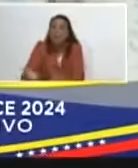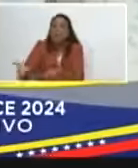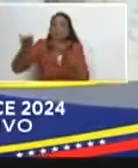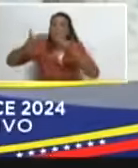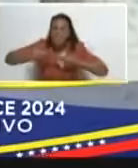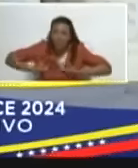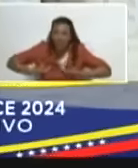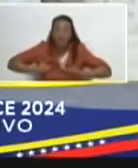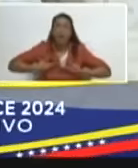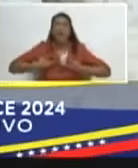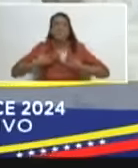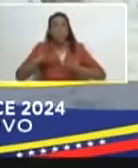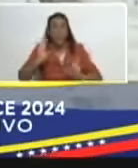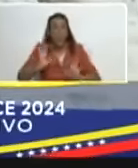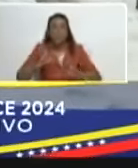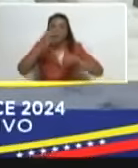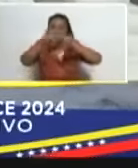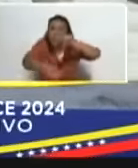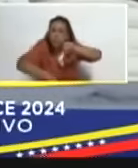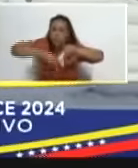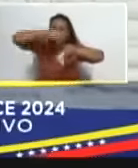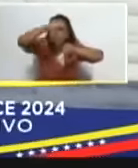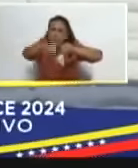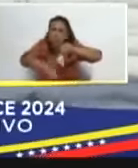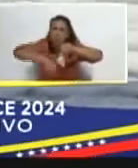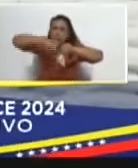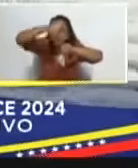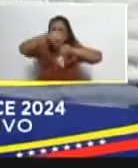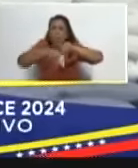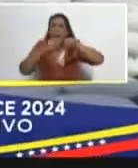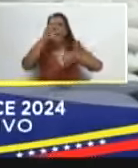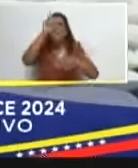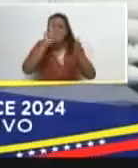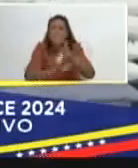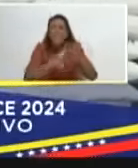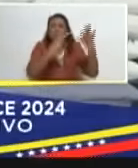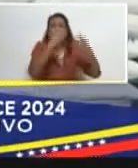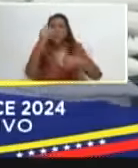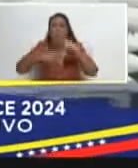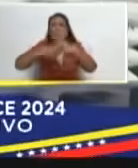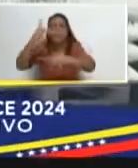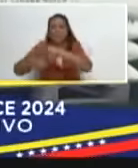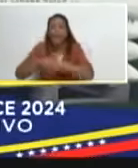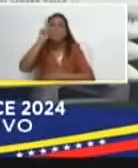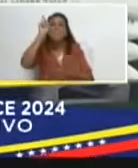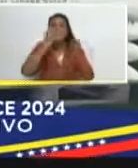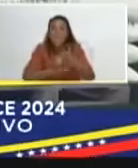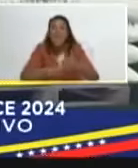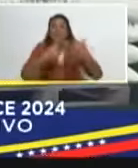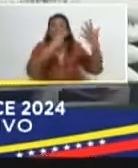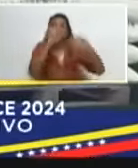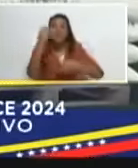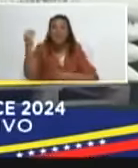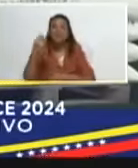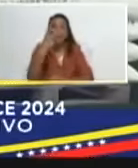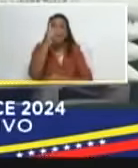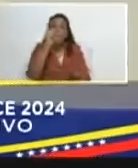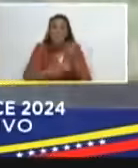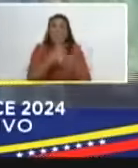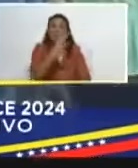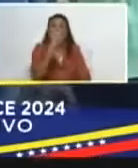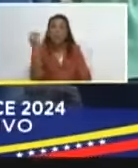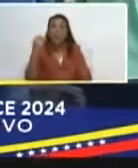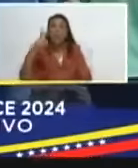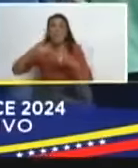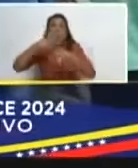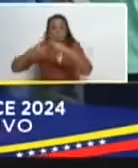usted. Hoy le estamos moliendo la caña a más de 1.200 productores. 1.200 productores. Del sistema, pequeños productores.